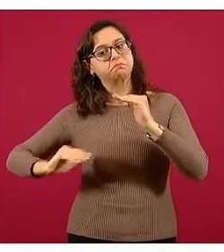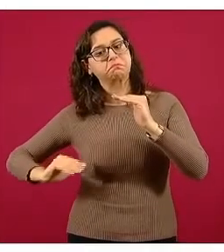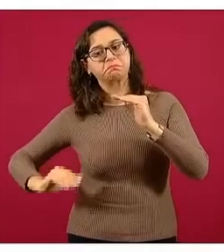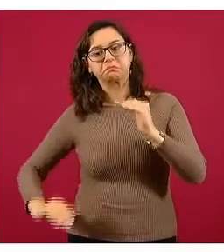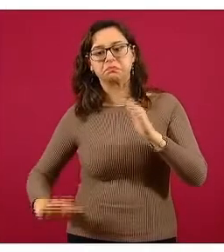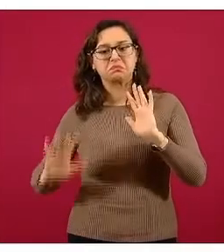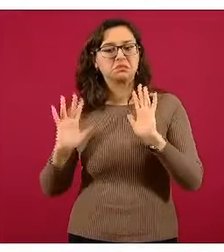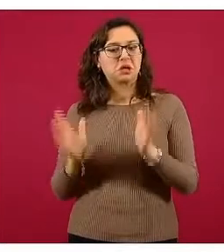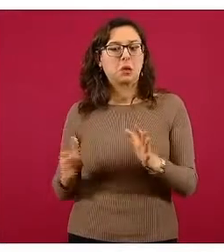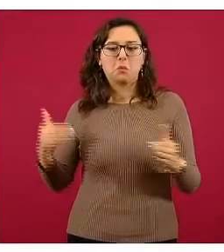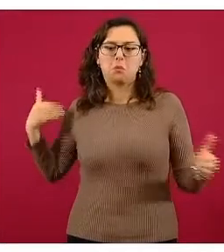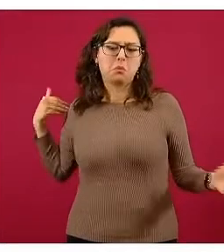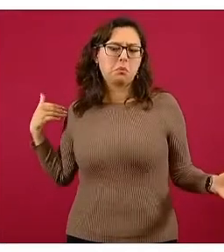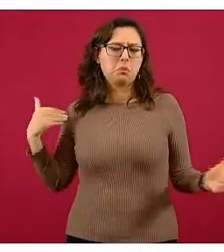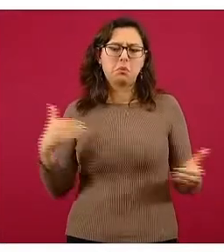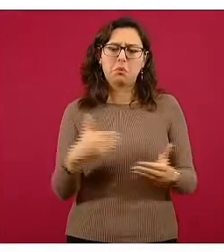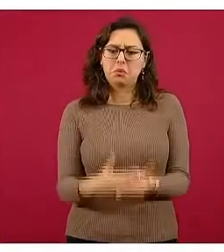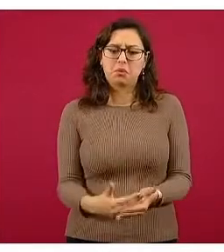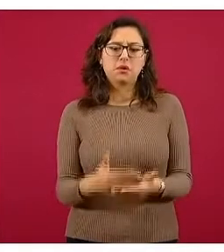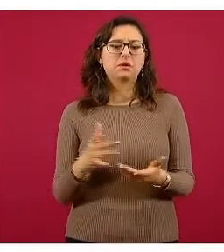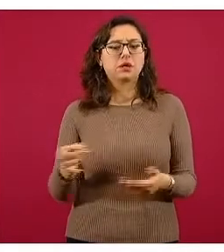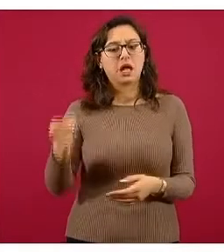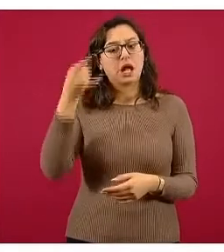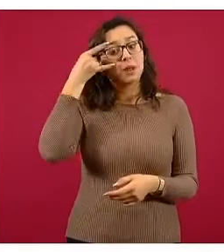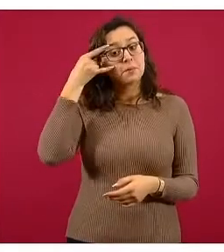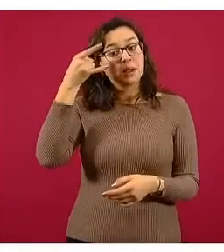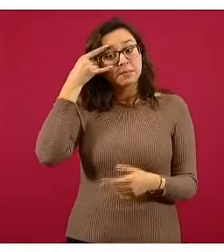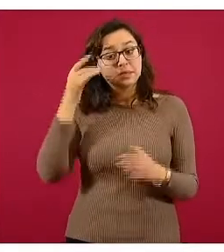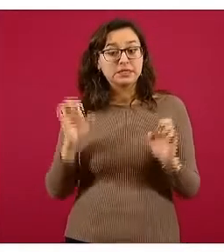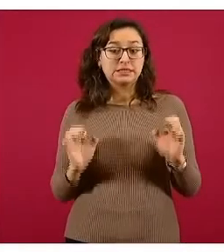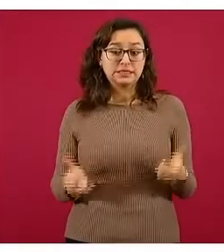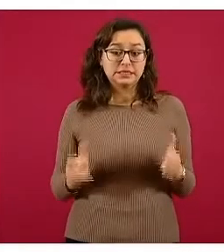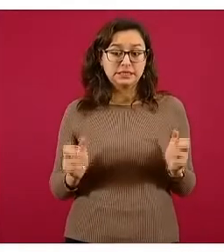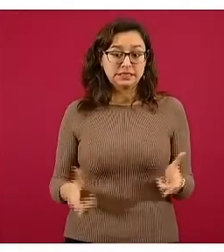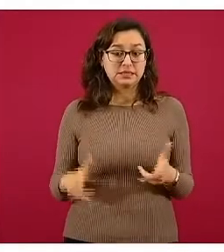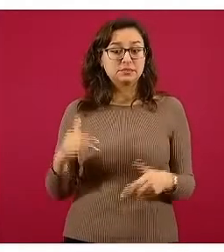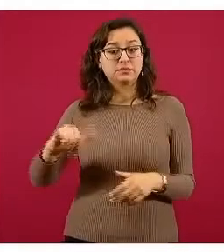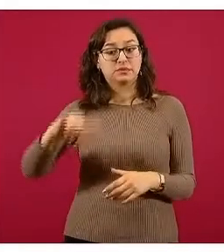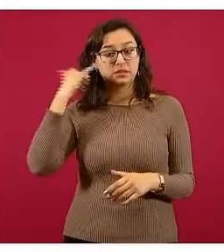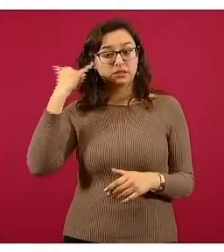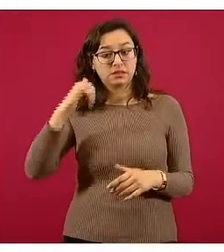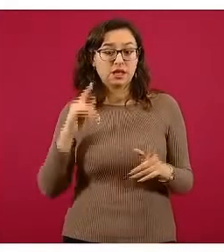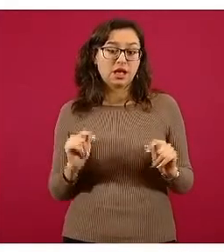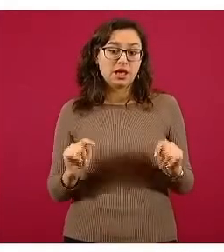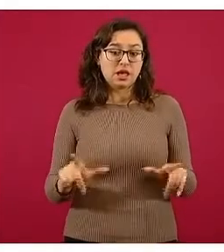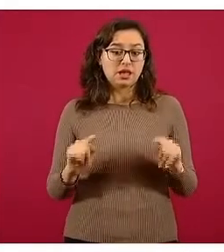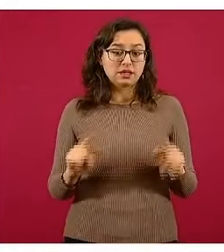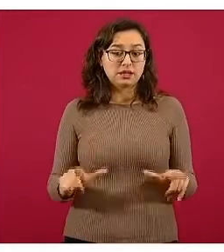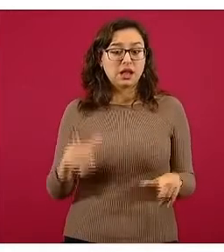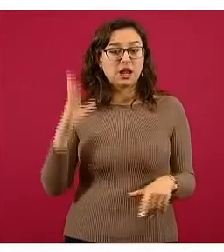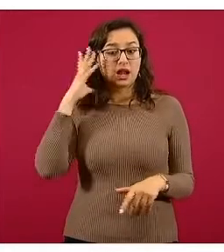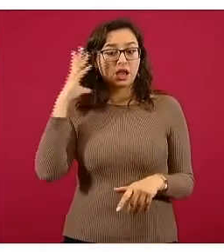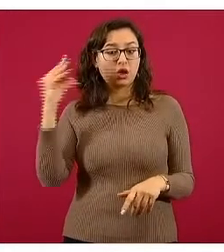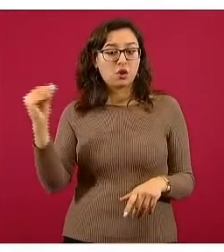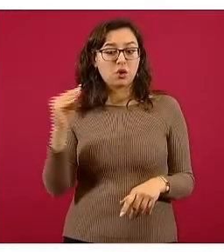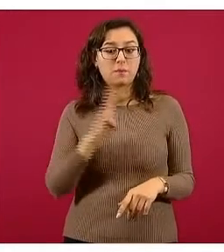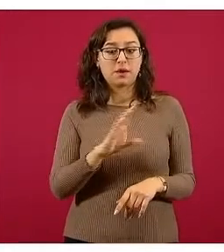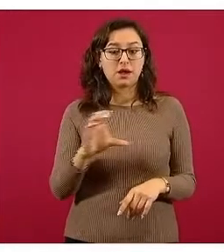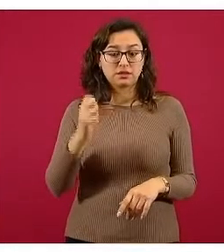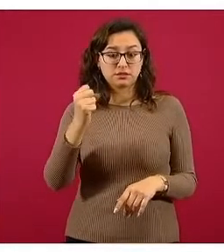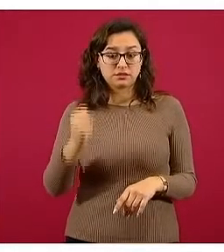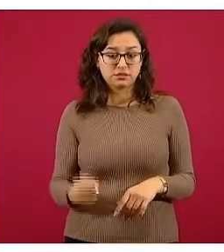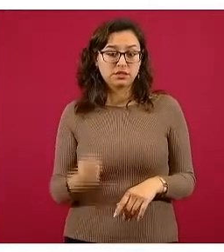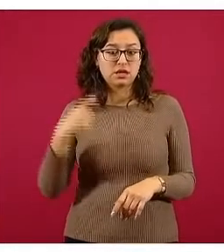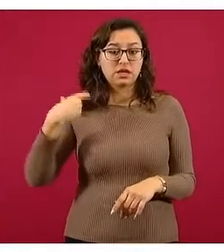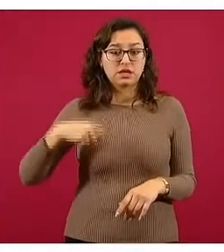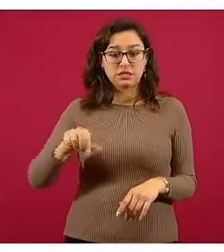meses en esta condición, como son Campeche, como son Chiapas, Yucatán, Tlaxcala, Colima, Baja California Sur,